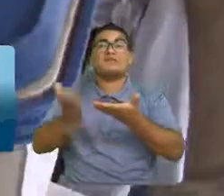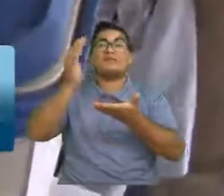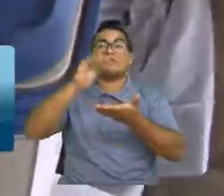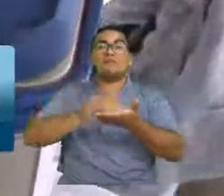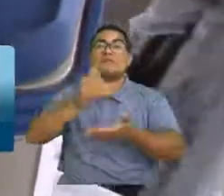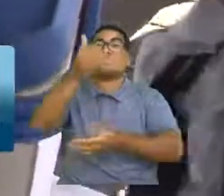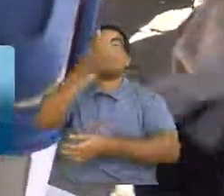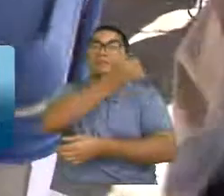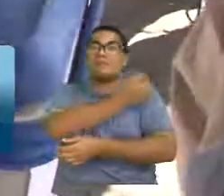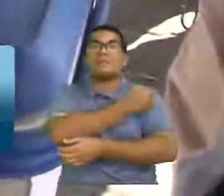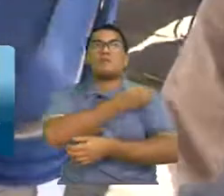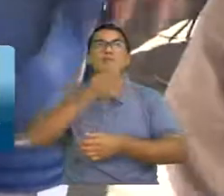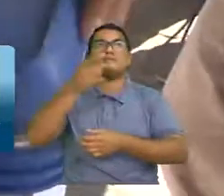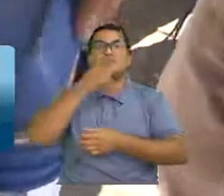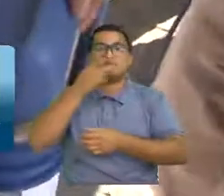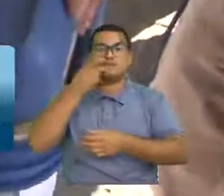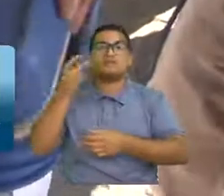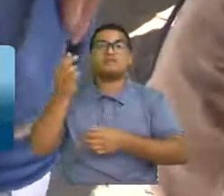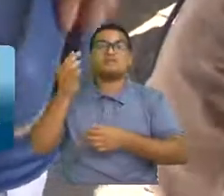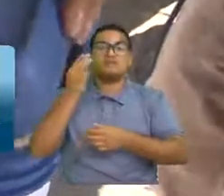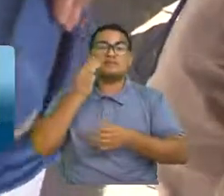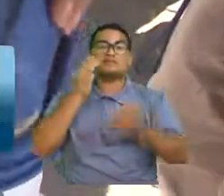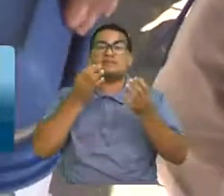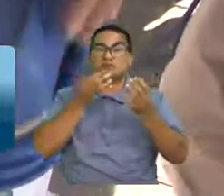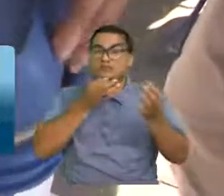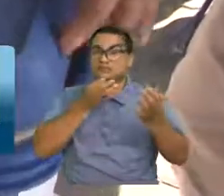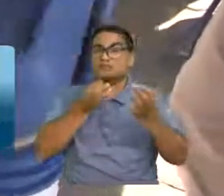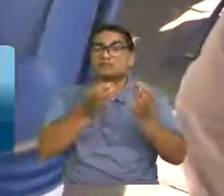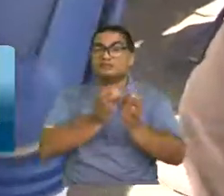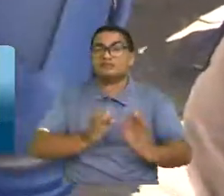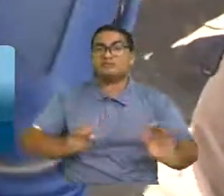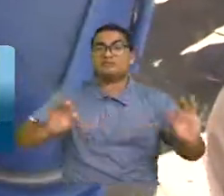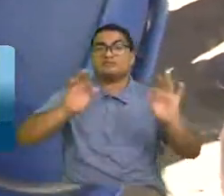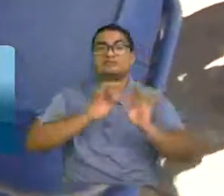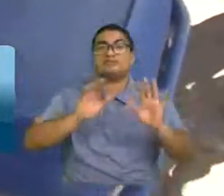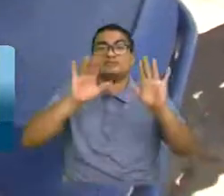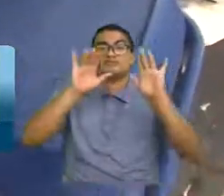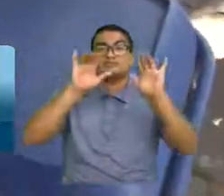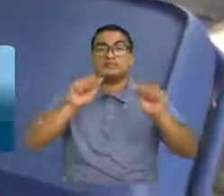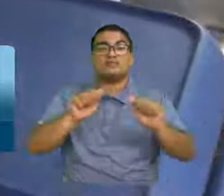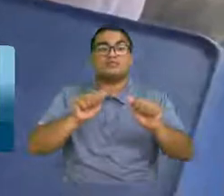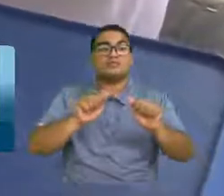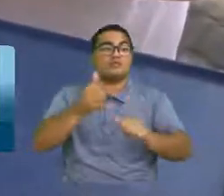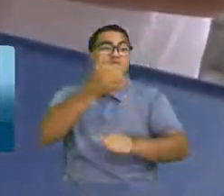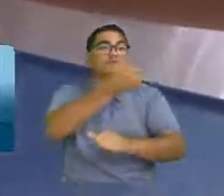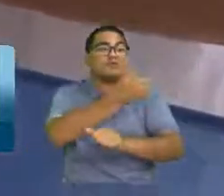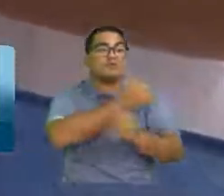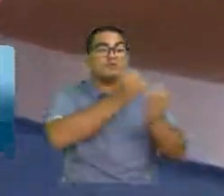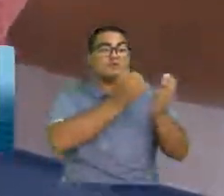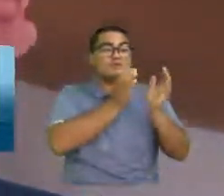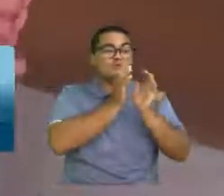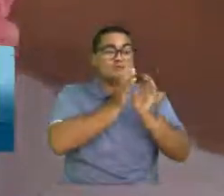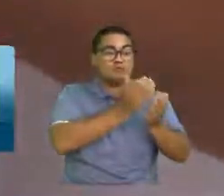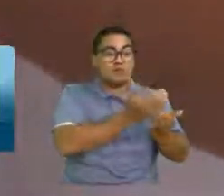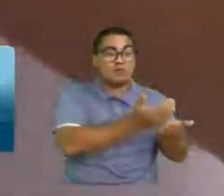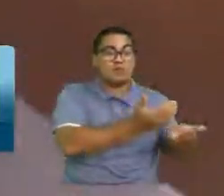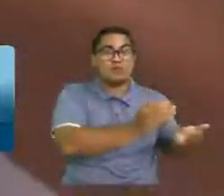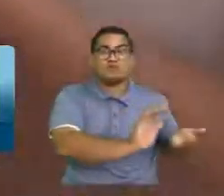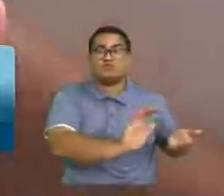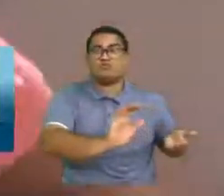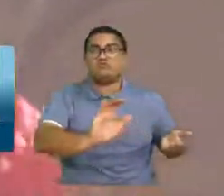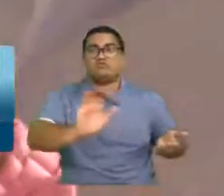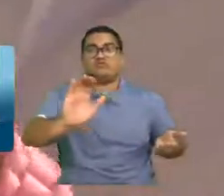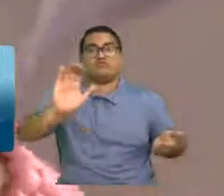padre, eso es algo muy importante que usted habló. El padre ahora, si ya cumplió el niño con su esquema de vacunación, que usted dice hasta los año y